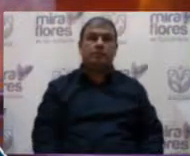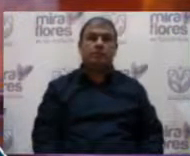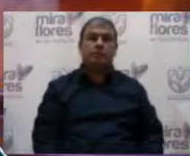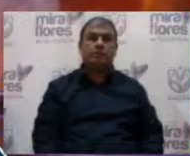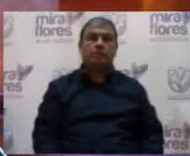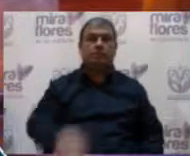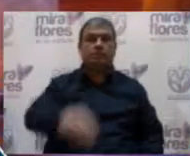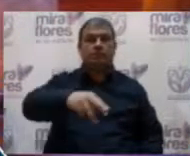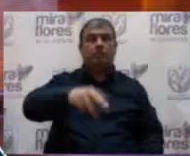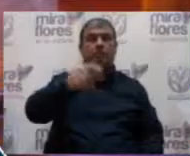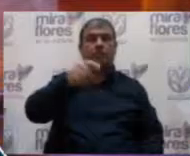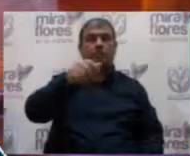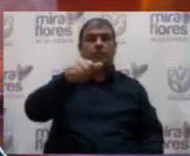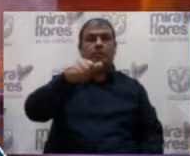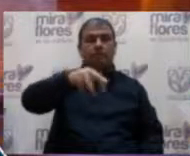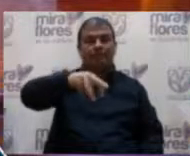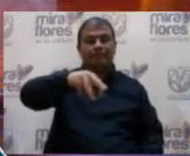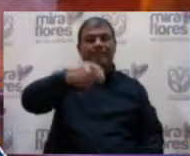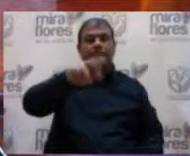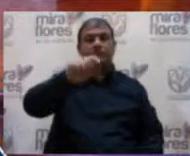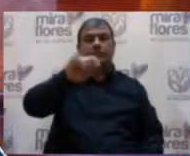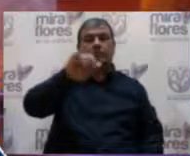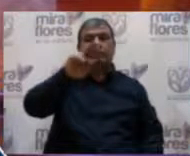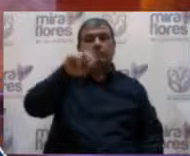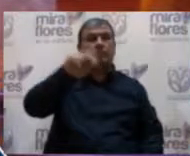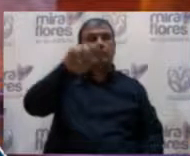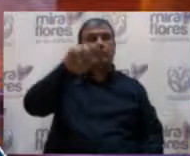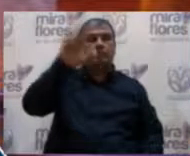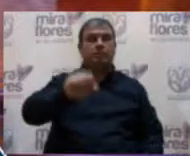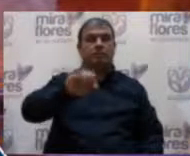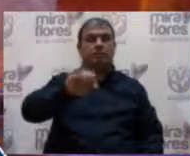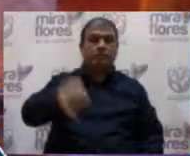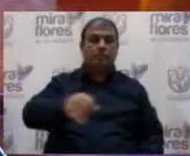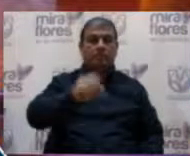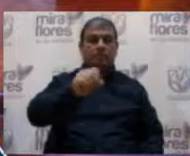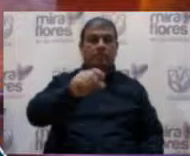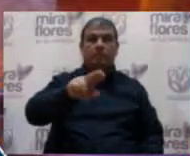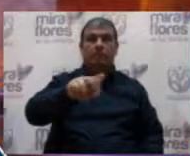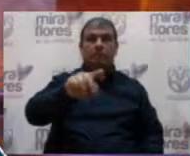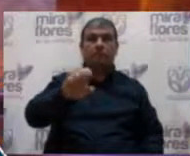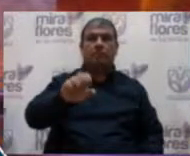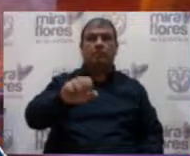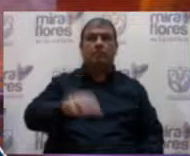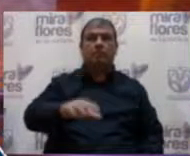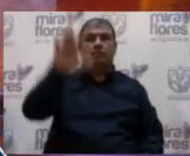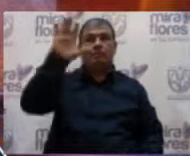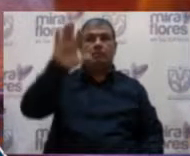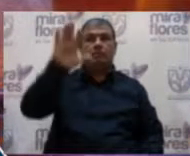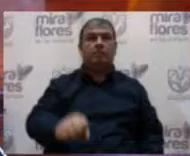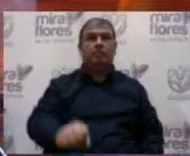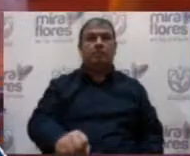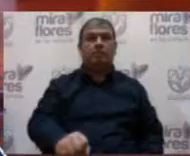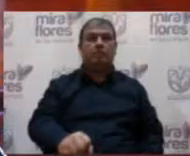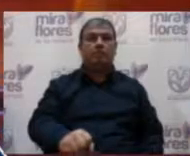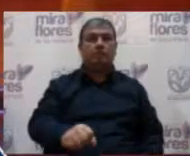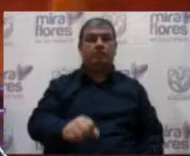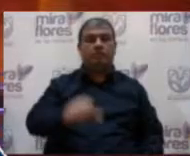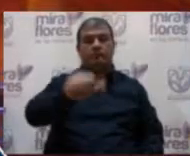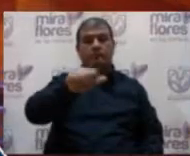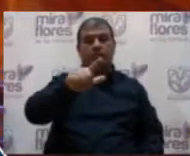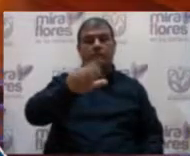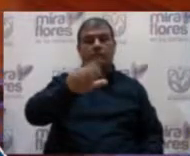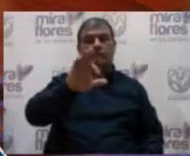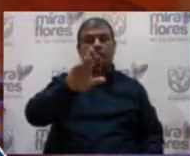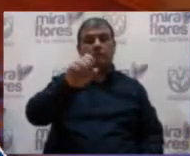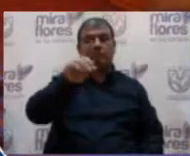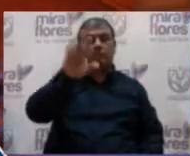Señor Martín Bustamante Castro. Señor Jorge de Albertis González del Riego. Señor Alfredo